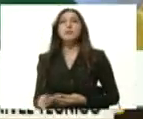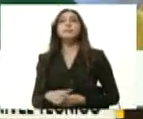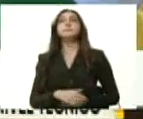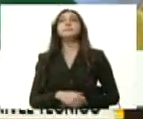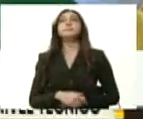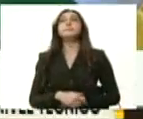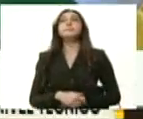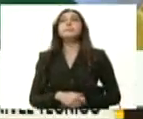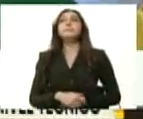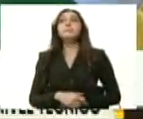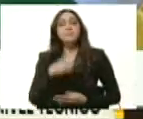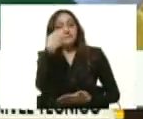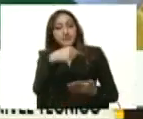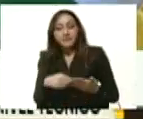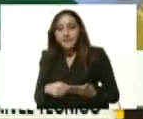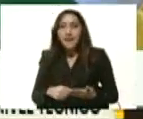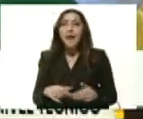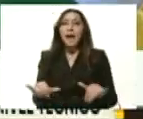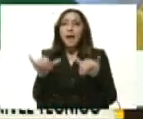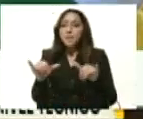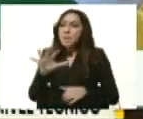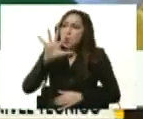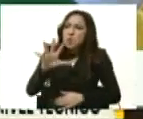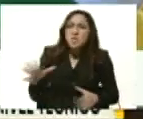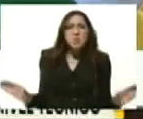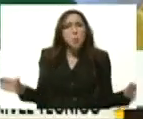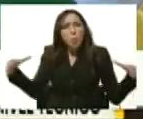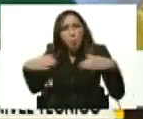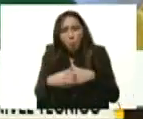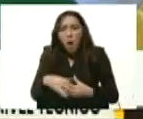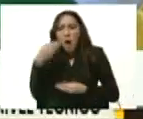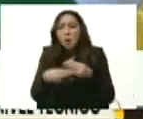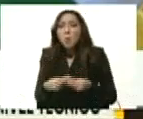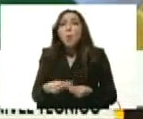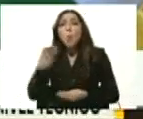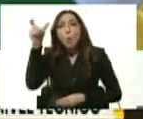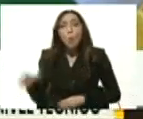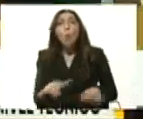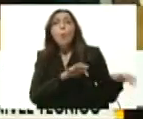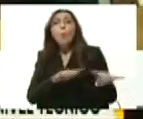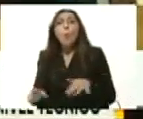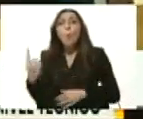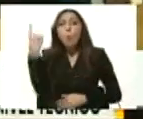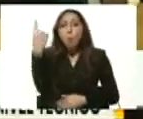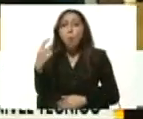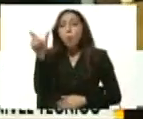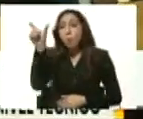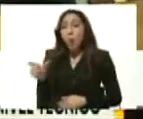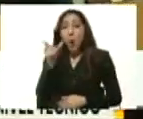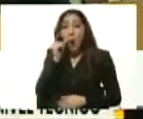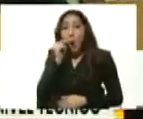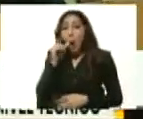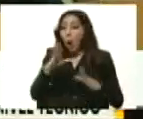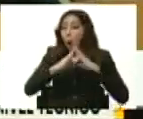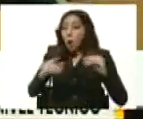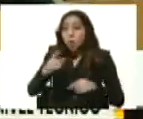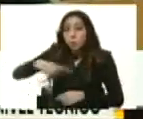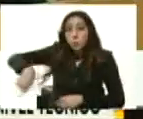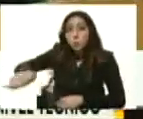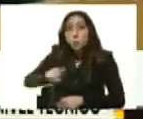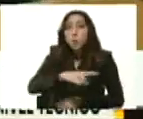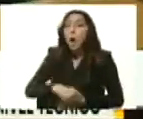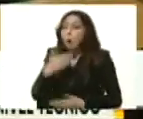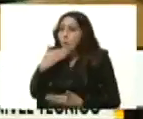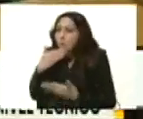Tapatá. Asimismo, Jaime Vidal fungió como secretario ejecutivo del grupo. A todos ellos